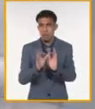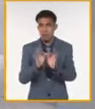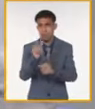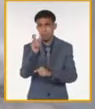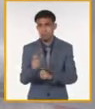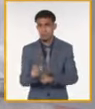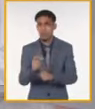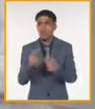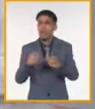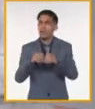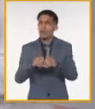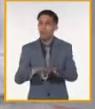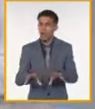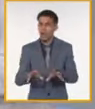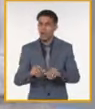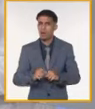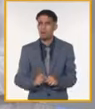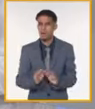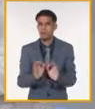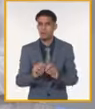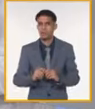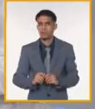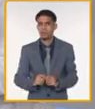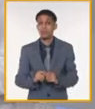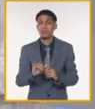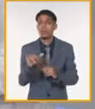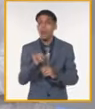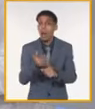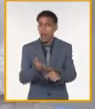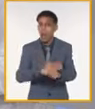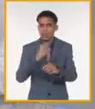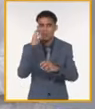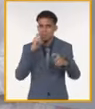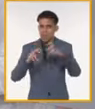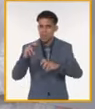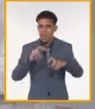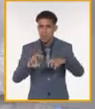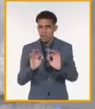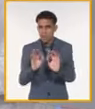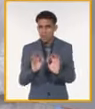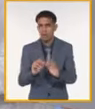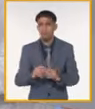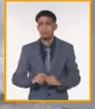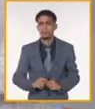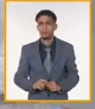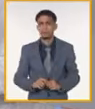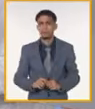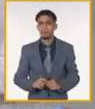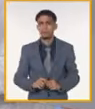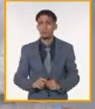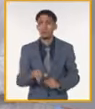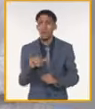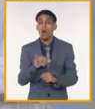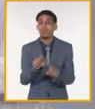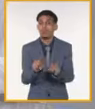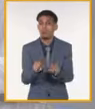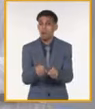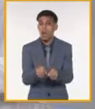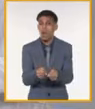transparentes puedan ser revisadas auditadas etcétera se establece también la obligatoriedad de la